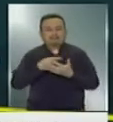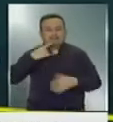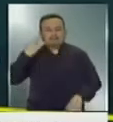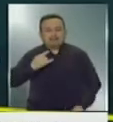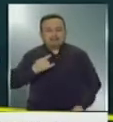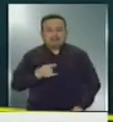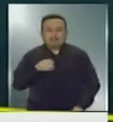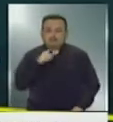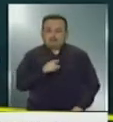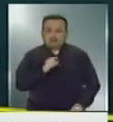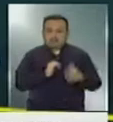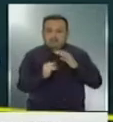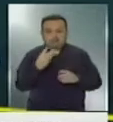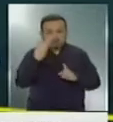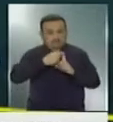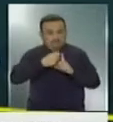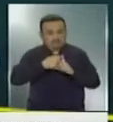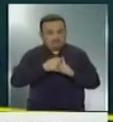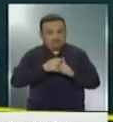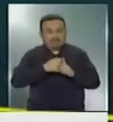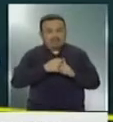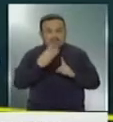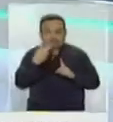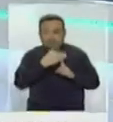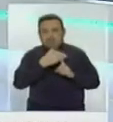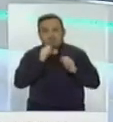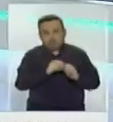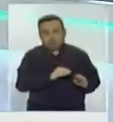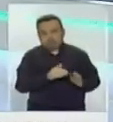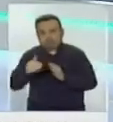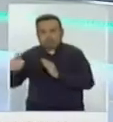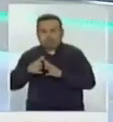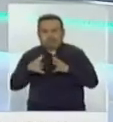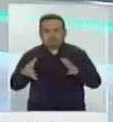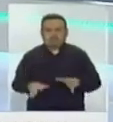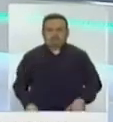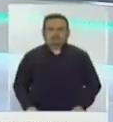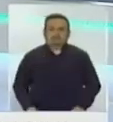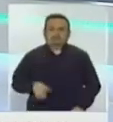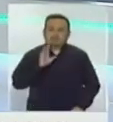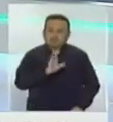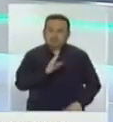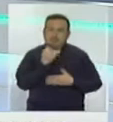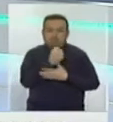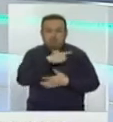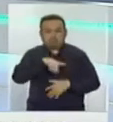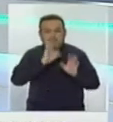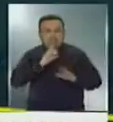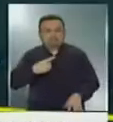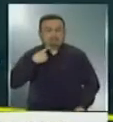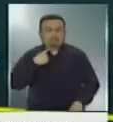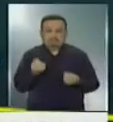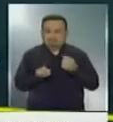de emergencia. Este ingreso, ¿no es cierto?, que parte los 65 mil pesos por integrante de un grupo familiar y que va a ayudar a las familias